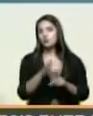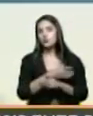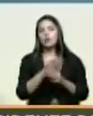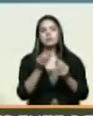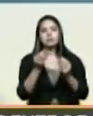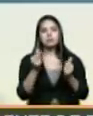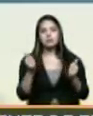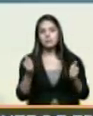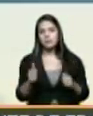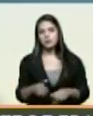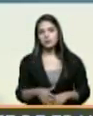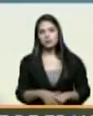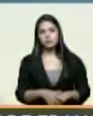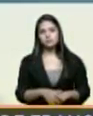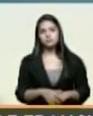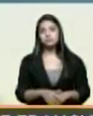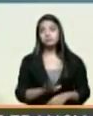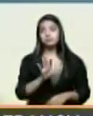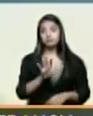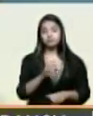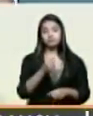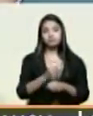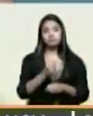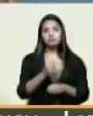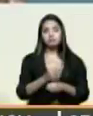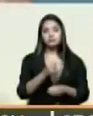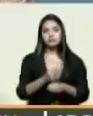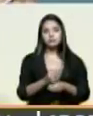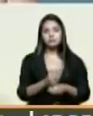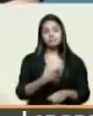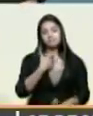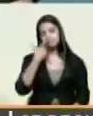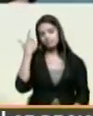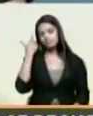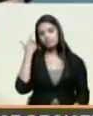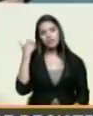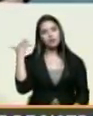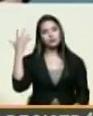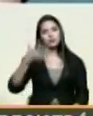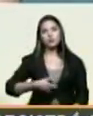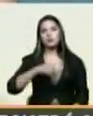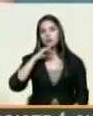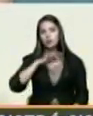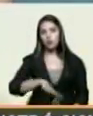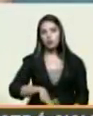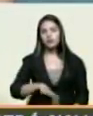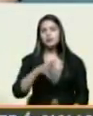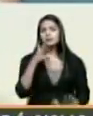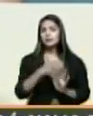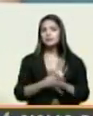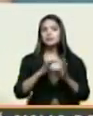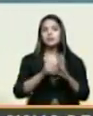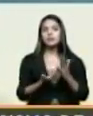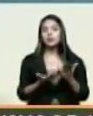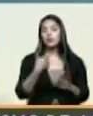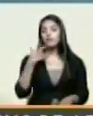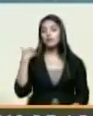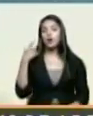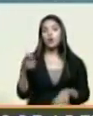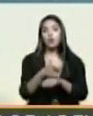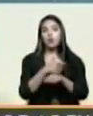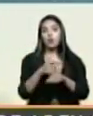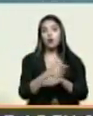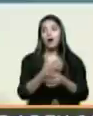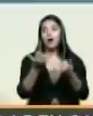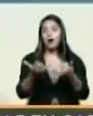desaparición. Bueno, ese es el legado penoso en nuestra historia que significó la Cuarta República, cuando la